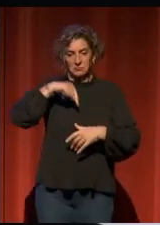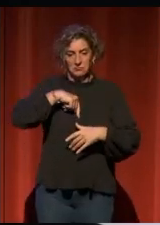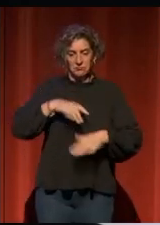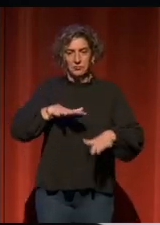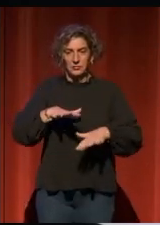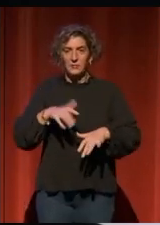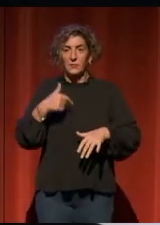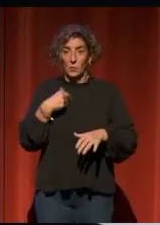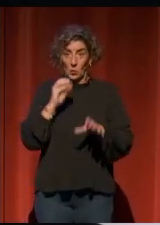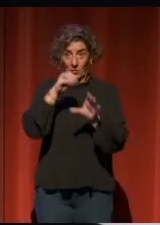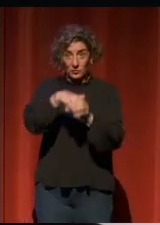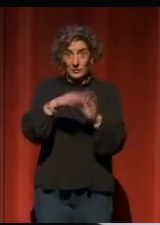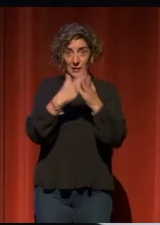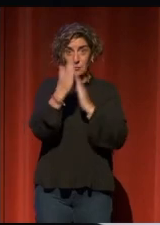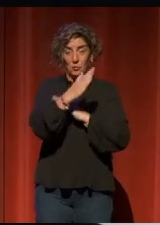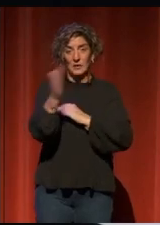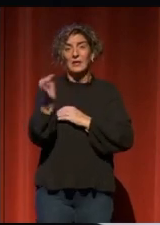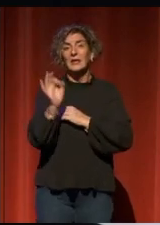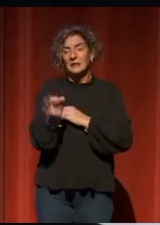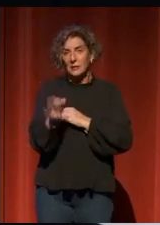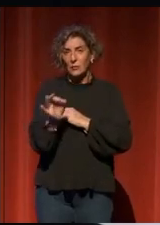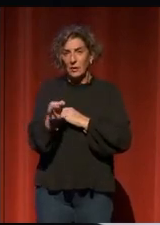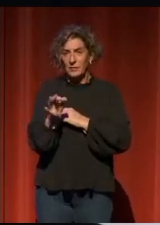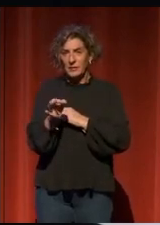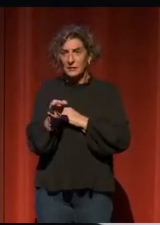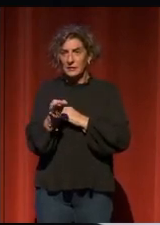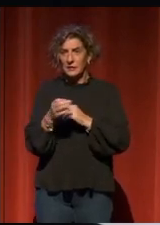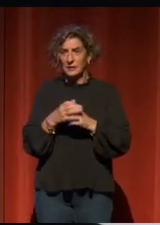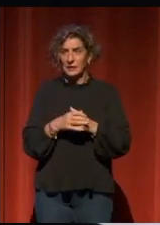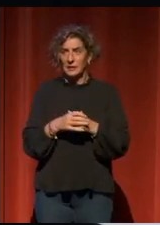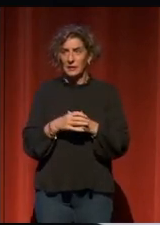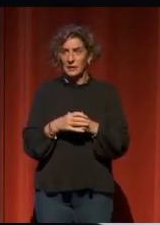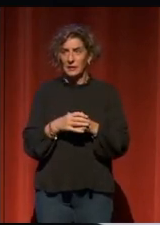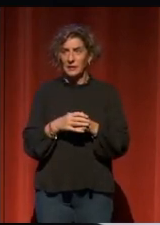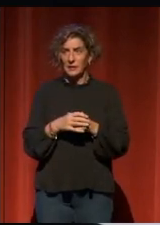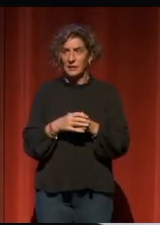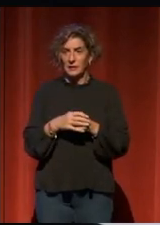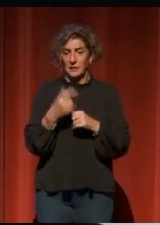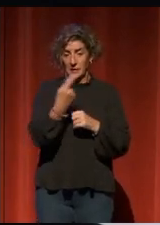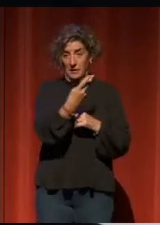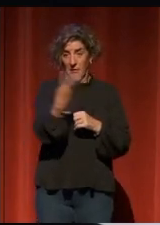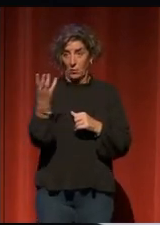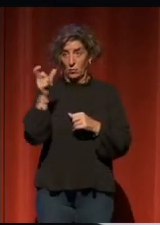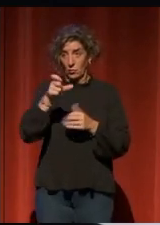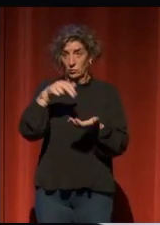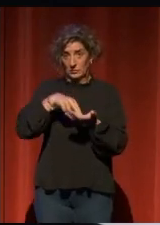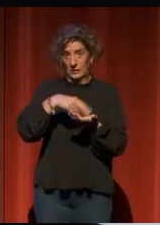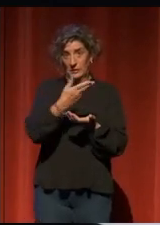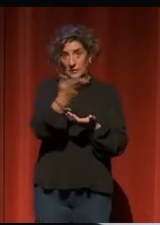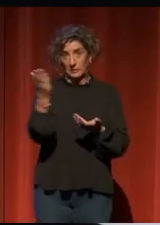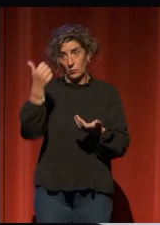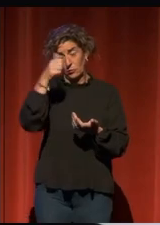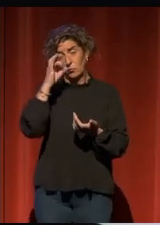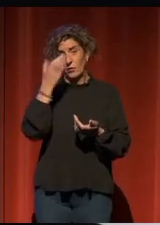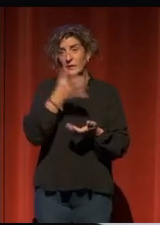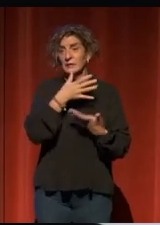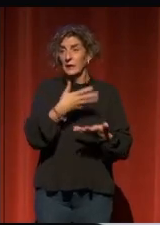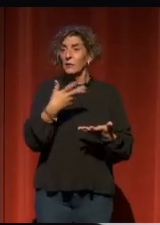una biblioteca, seguramente bajo la mirada de alguno de ustedes o de alguna de ustedes,